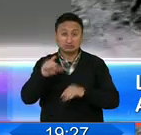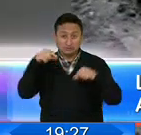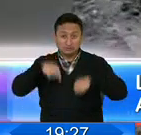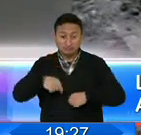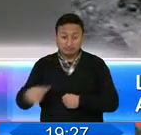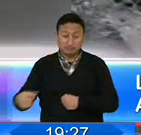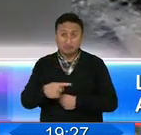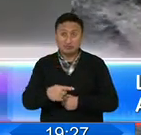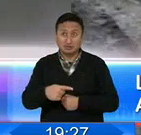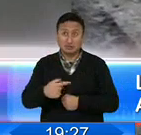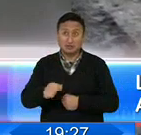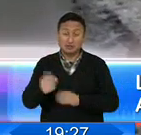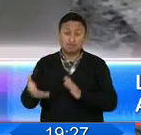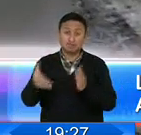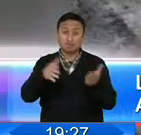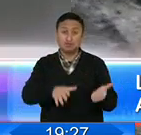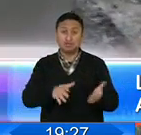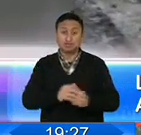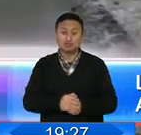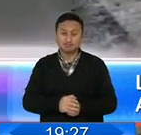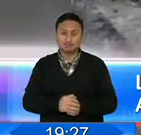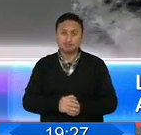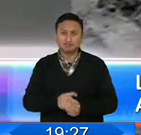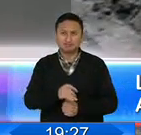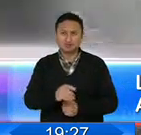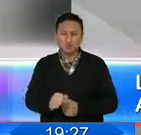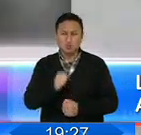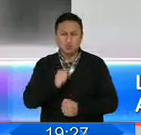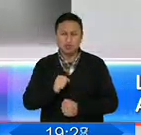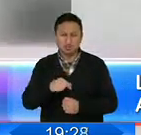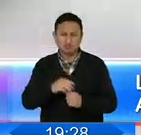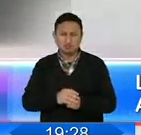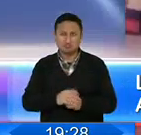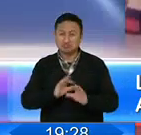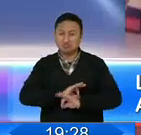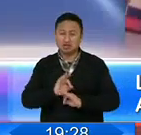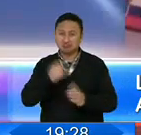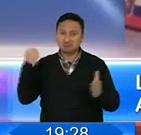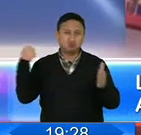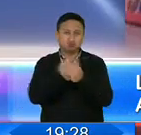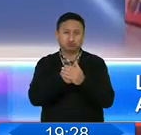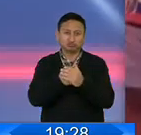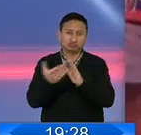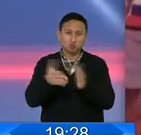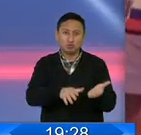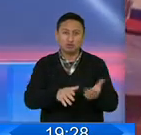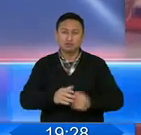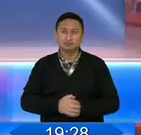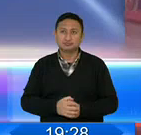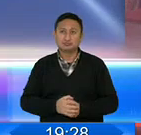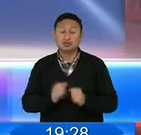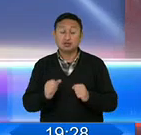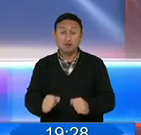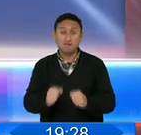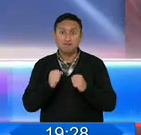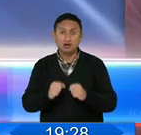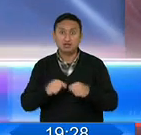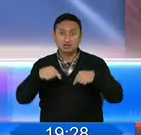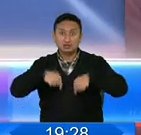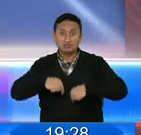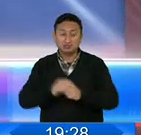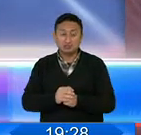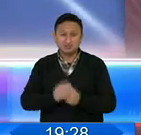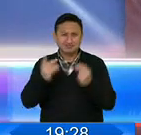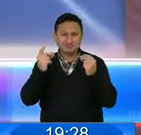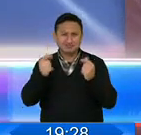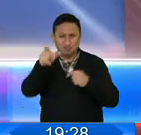lo sorprendió la muerte. El impacto es tan letal que no le dio tiempo de nada. La fuerza del impacto que produce la muerte